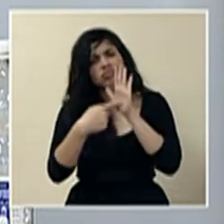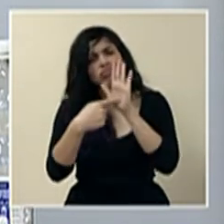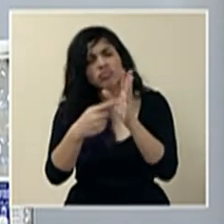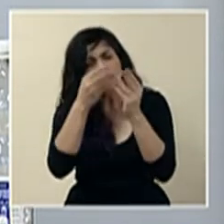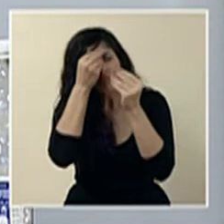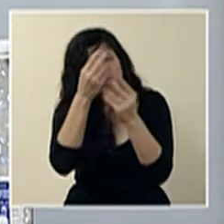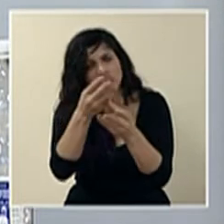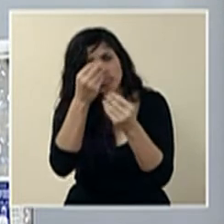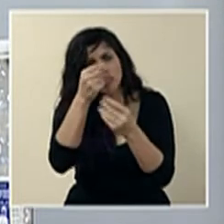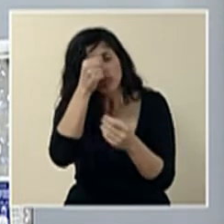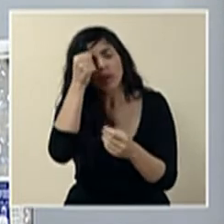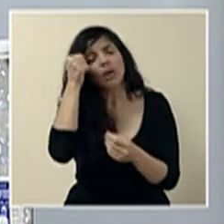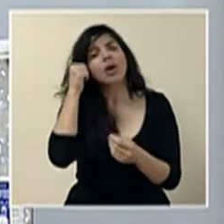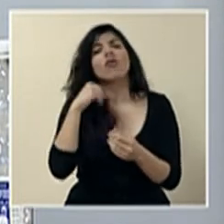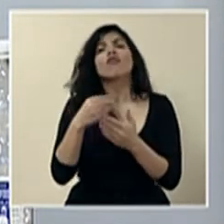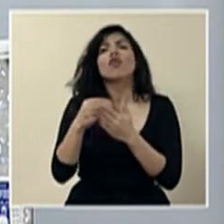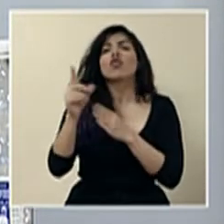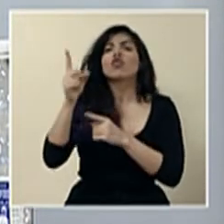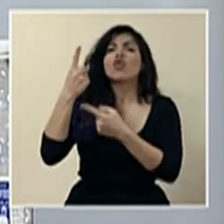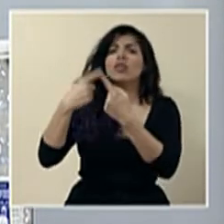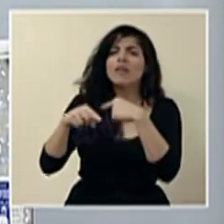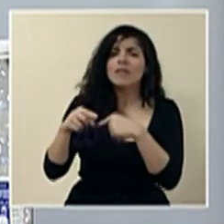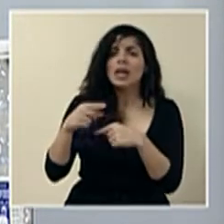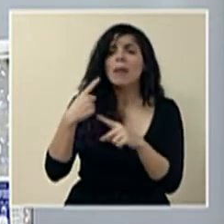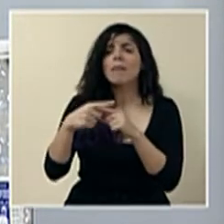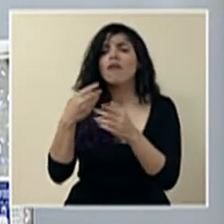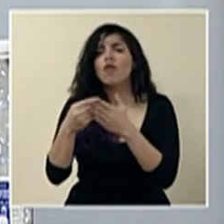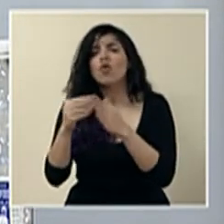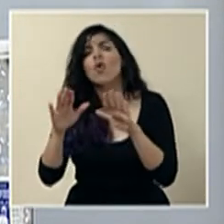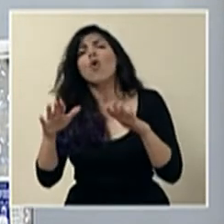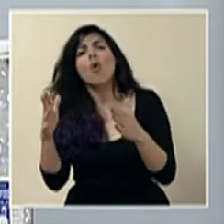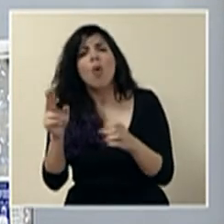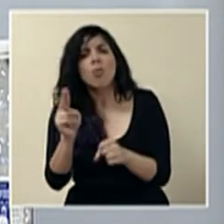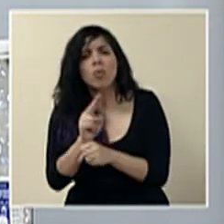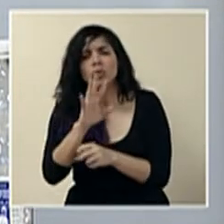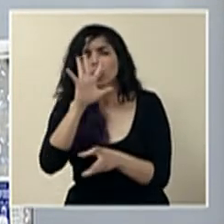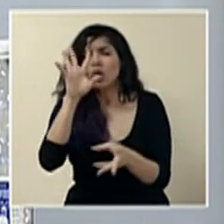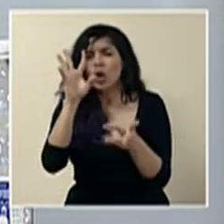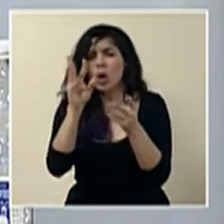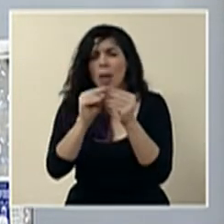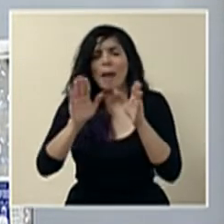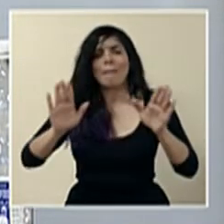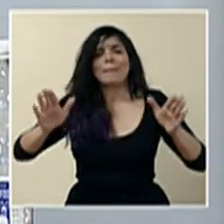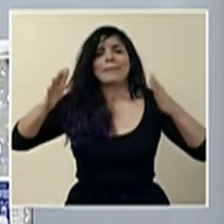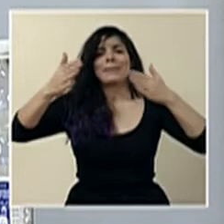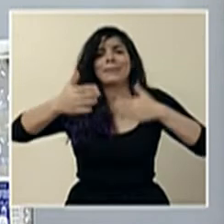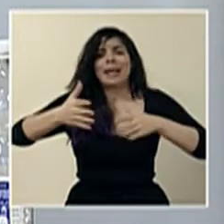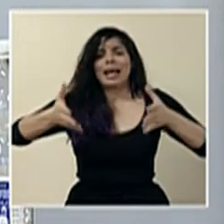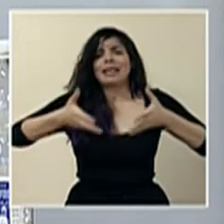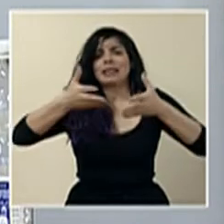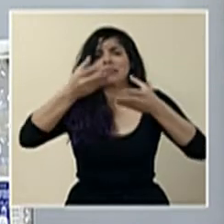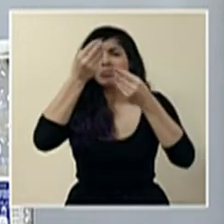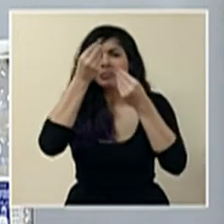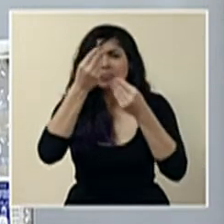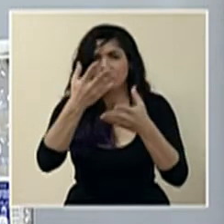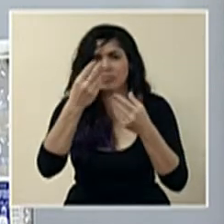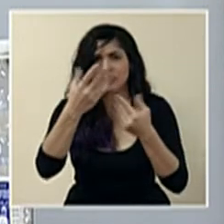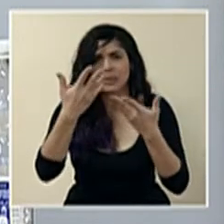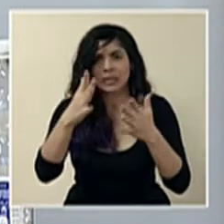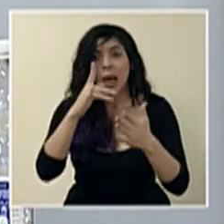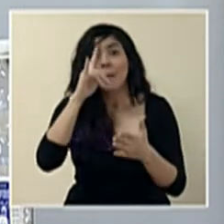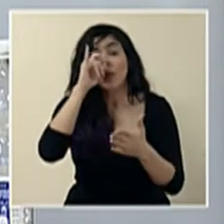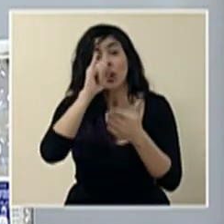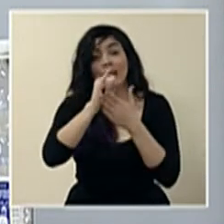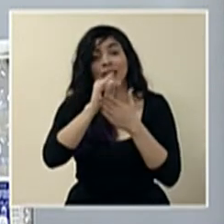fuentes de los recursos, así como los usos de esos recursos. Es un paquete y por eso cambiamos